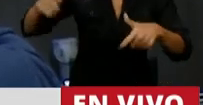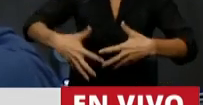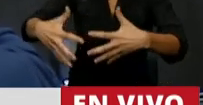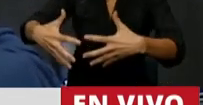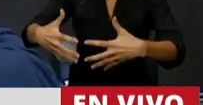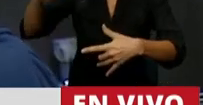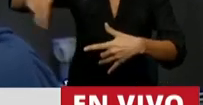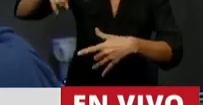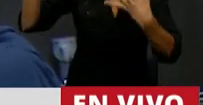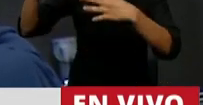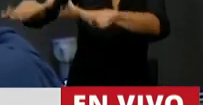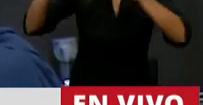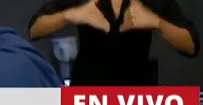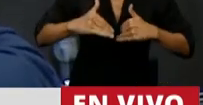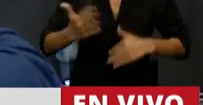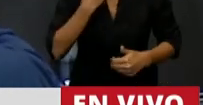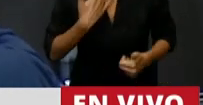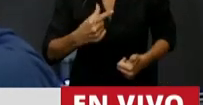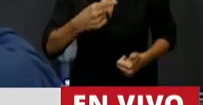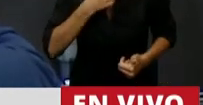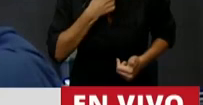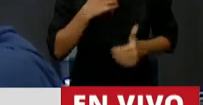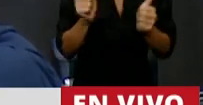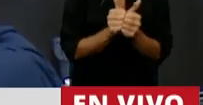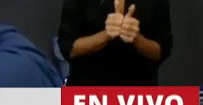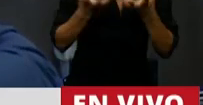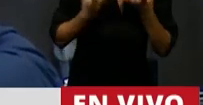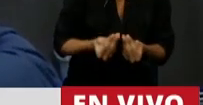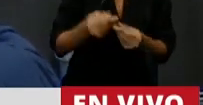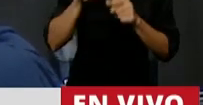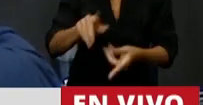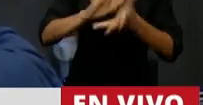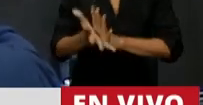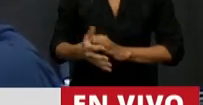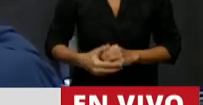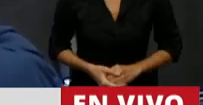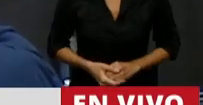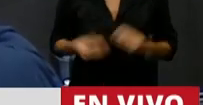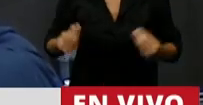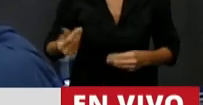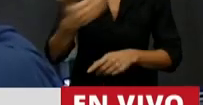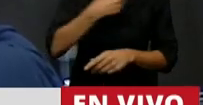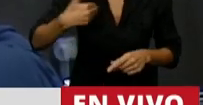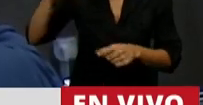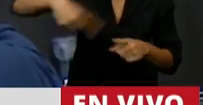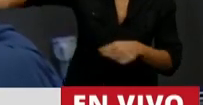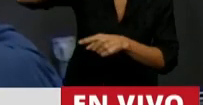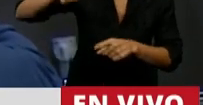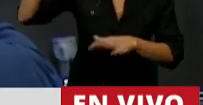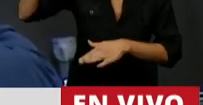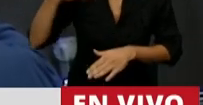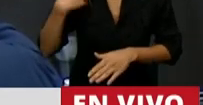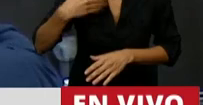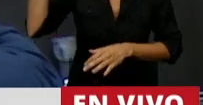sea querido, que sea acompañado. Y por eso, señor presidente, la maternidad será deseada o no